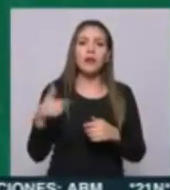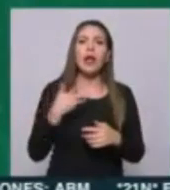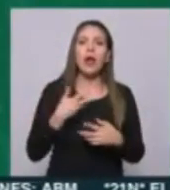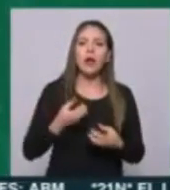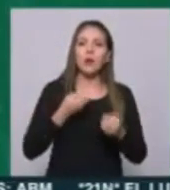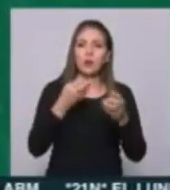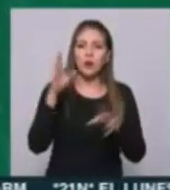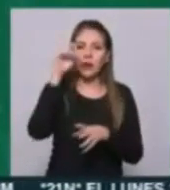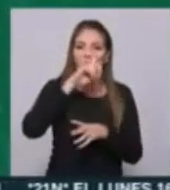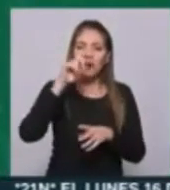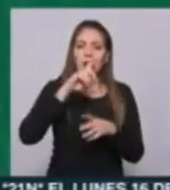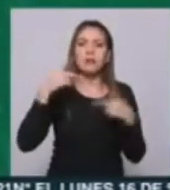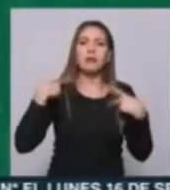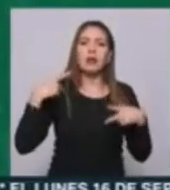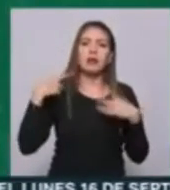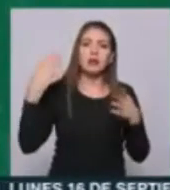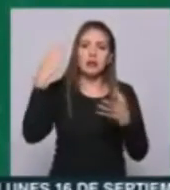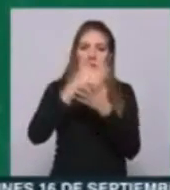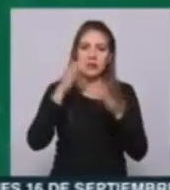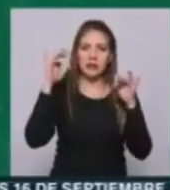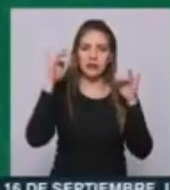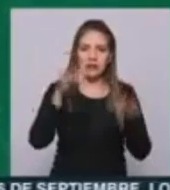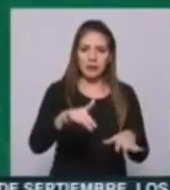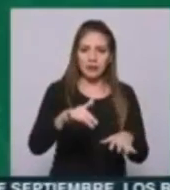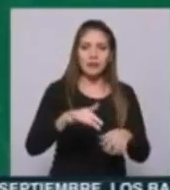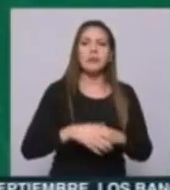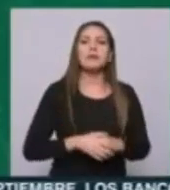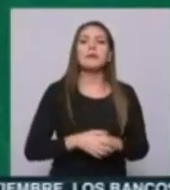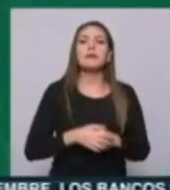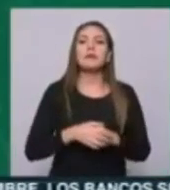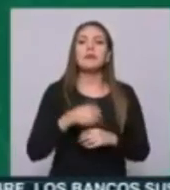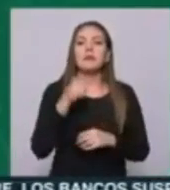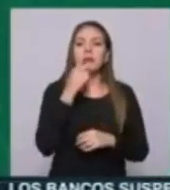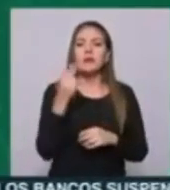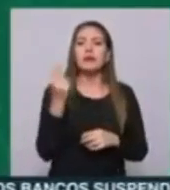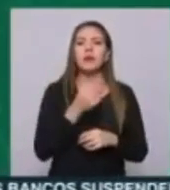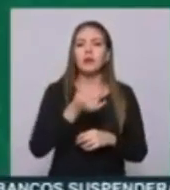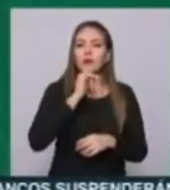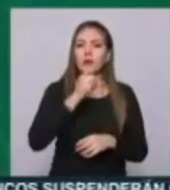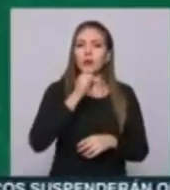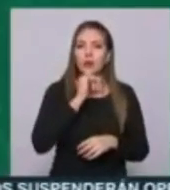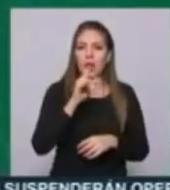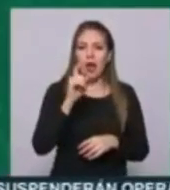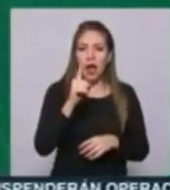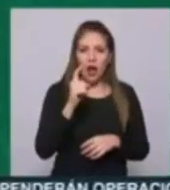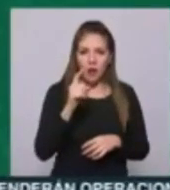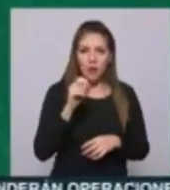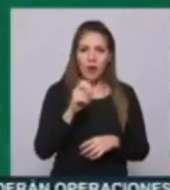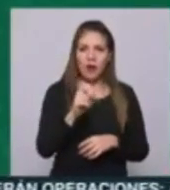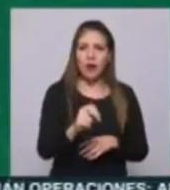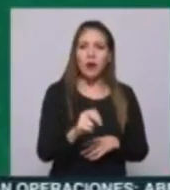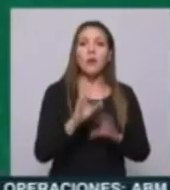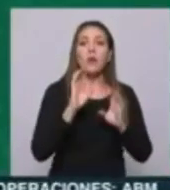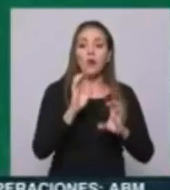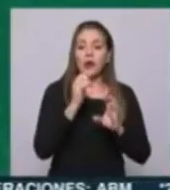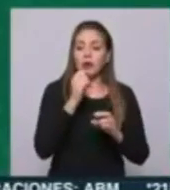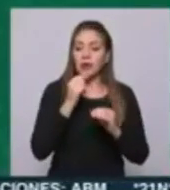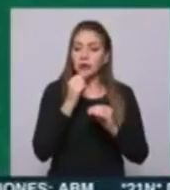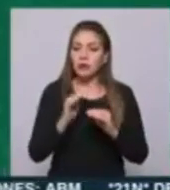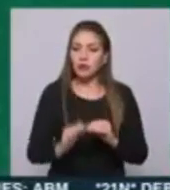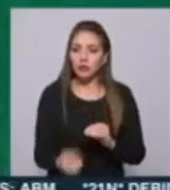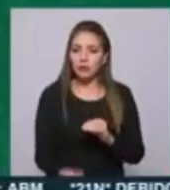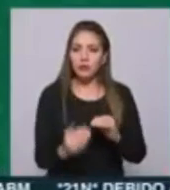para quienes asistan a las fiestas patrias, entre las que se encuentran hidratarse constantemente, cuidar a los menores de edad, evitar